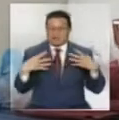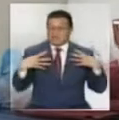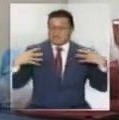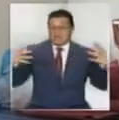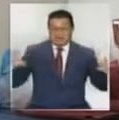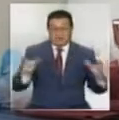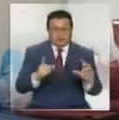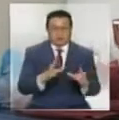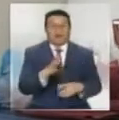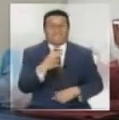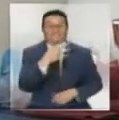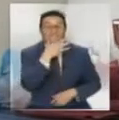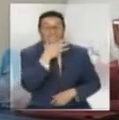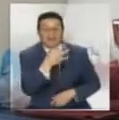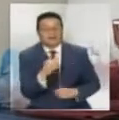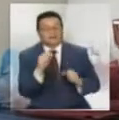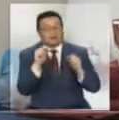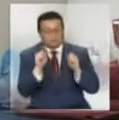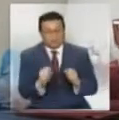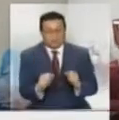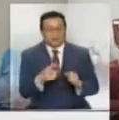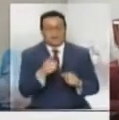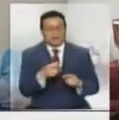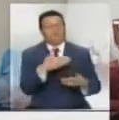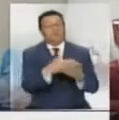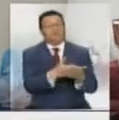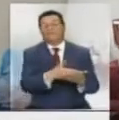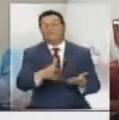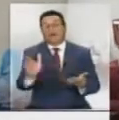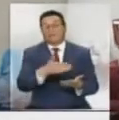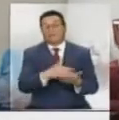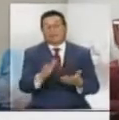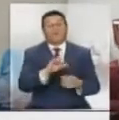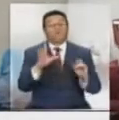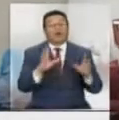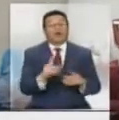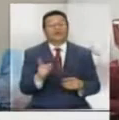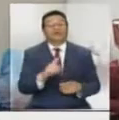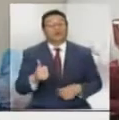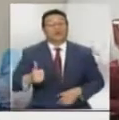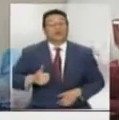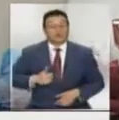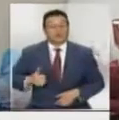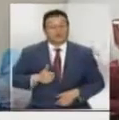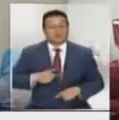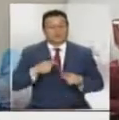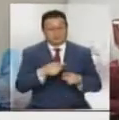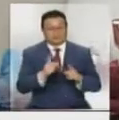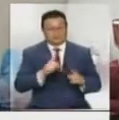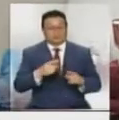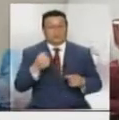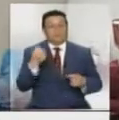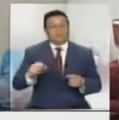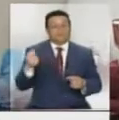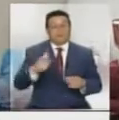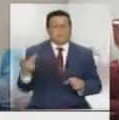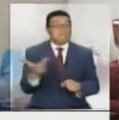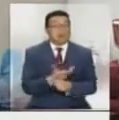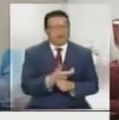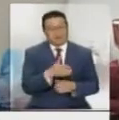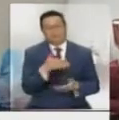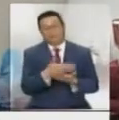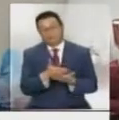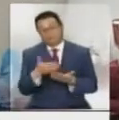tamaño y es más fácil poder sacarlos de circulación y sacar a operadores que lo estén haciendo